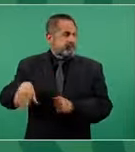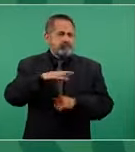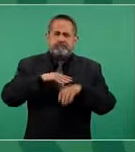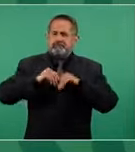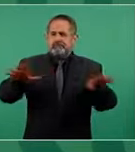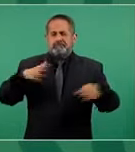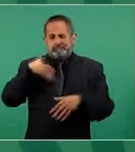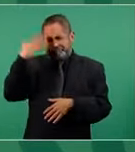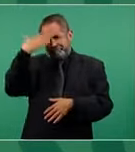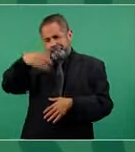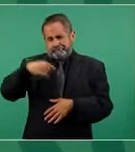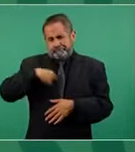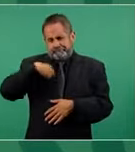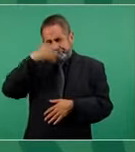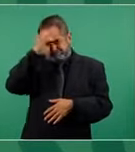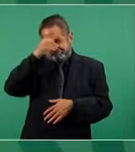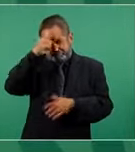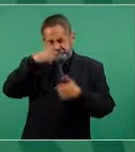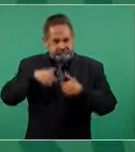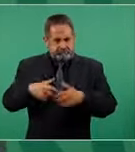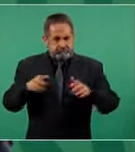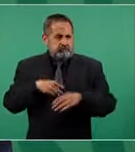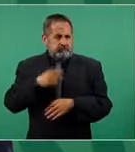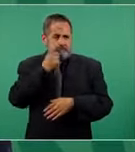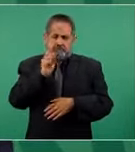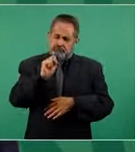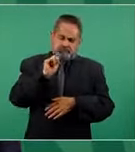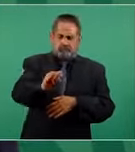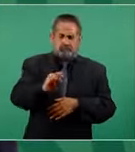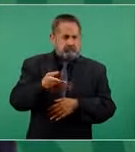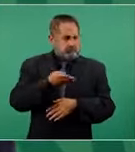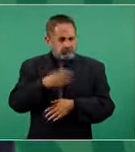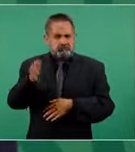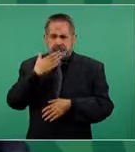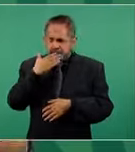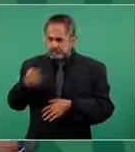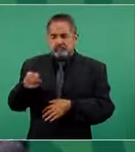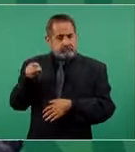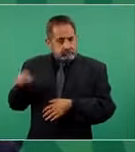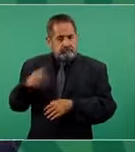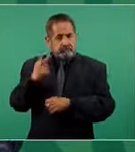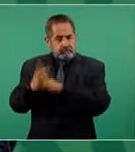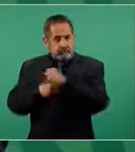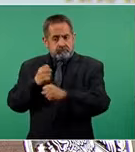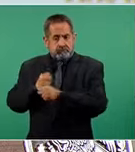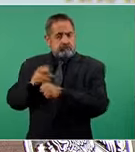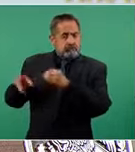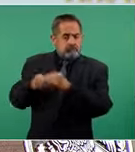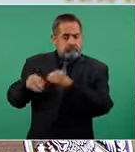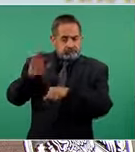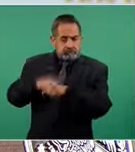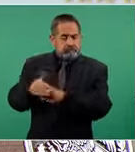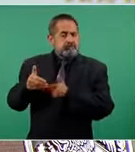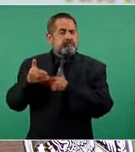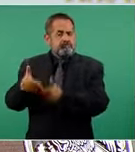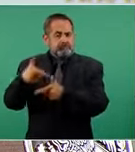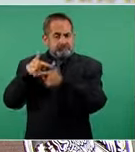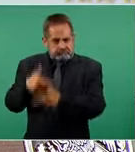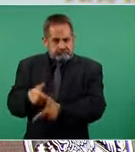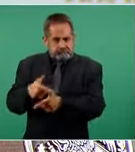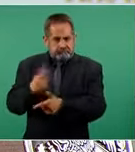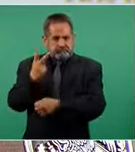público. Yo estoy a favor de que el presidente de